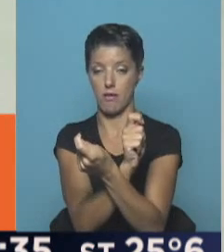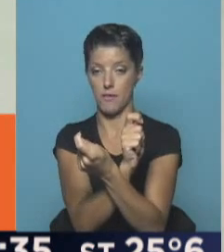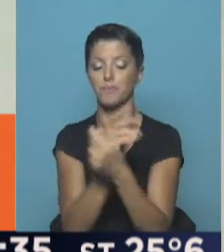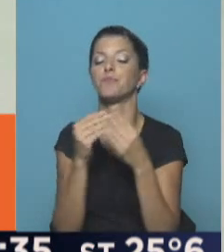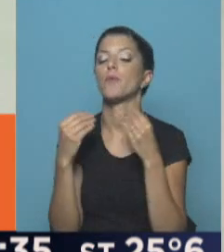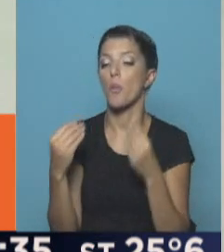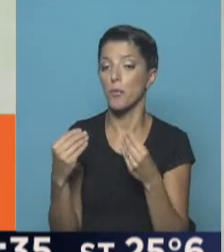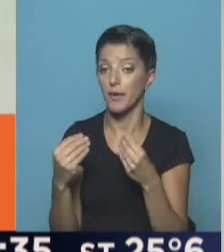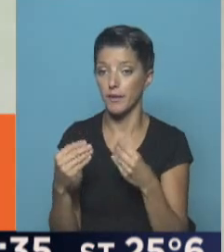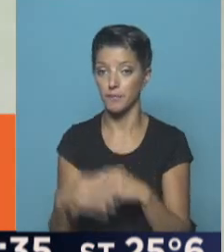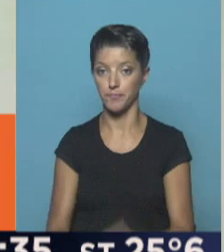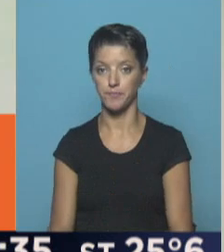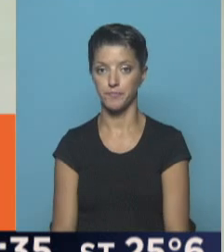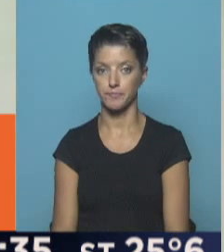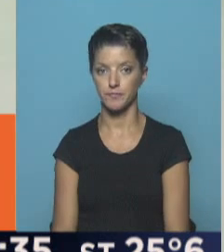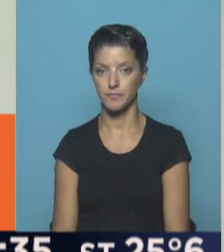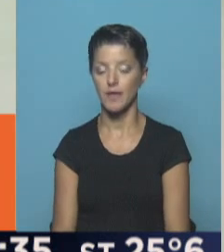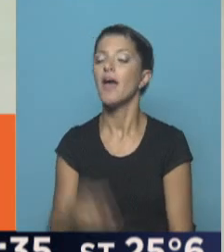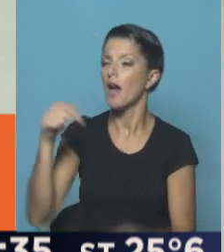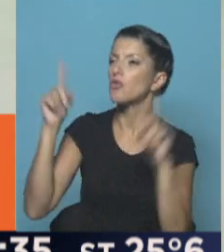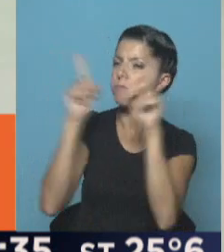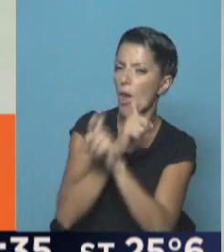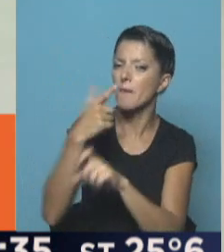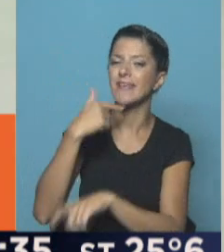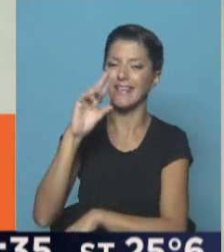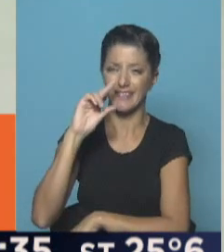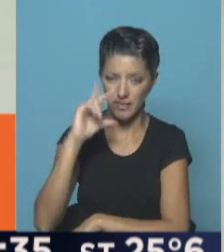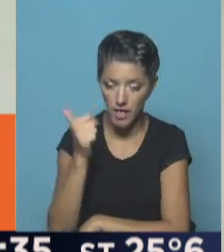está resolviendo el conflicto en Siria hoy, es decir,